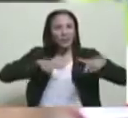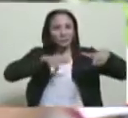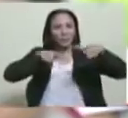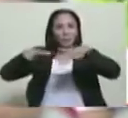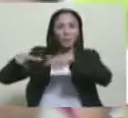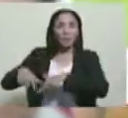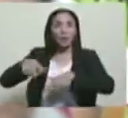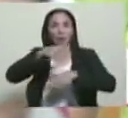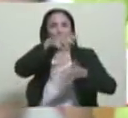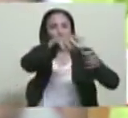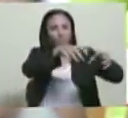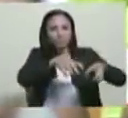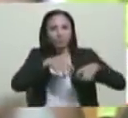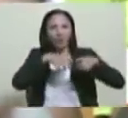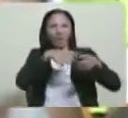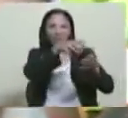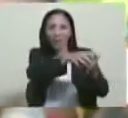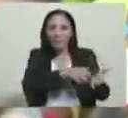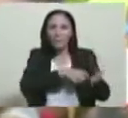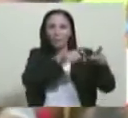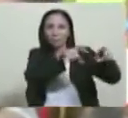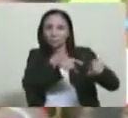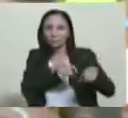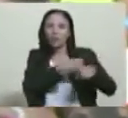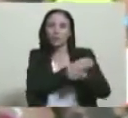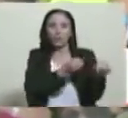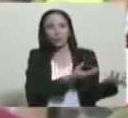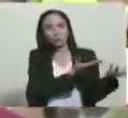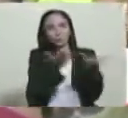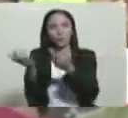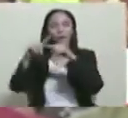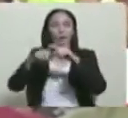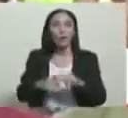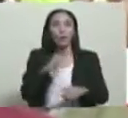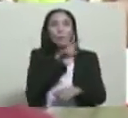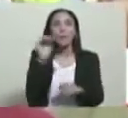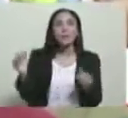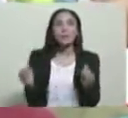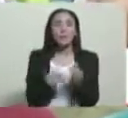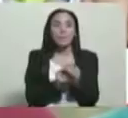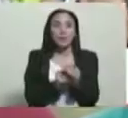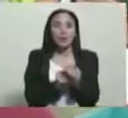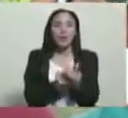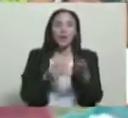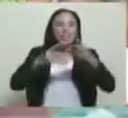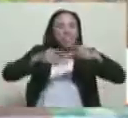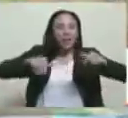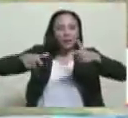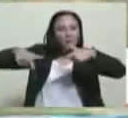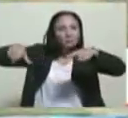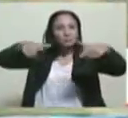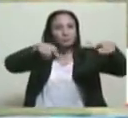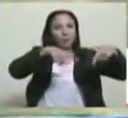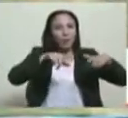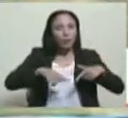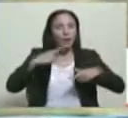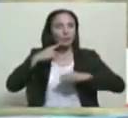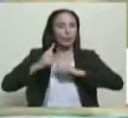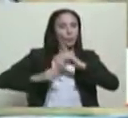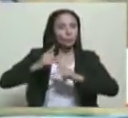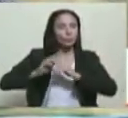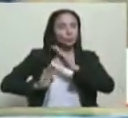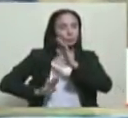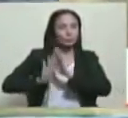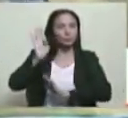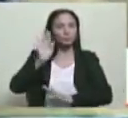Vuelta al Campo de Chamba Juvenil. Hoy vamos a hacer entrega de por lo menos 20.000 hectáreas más a la juventud venezolana para la producción,